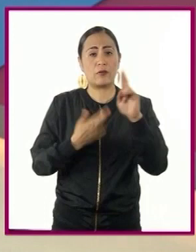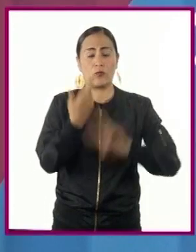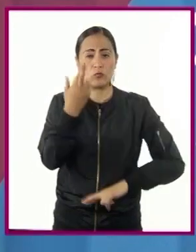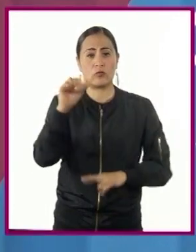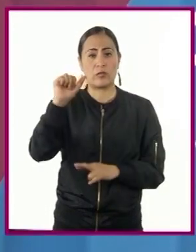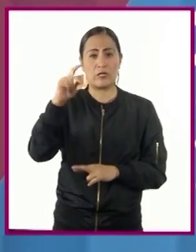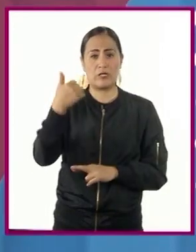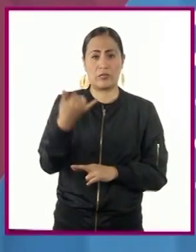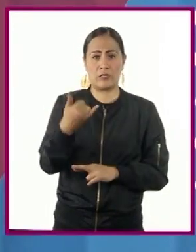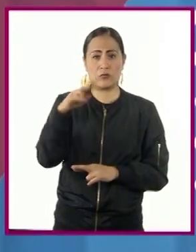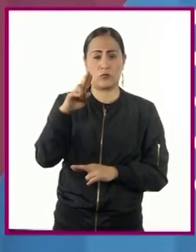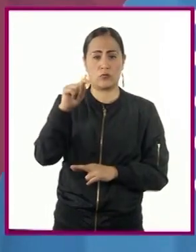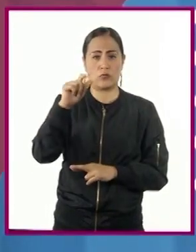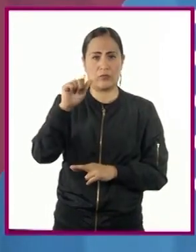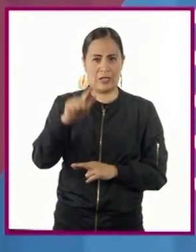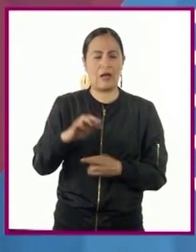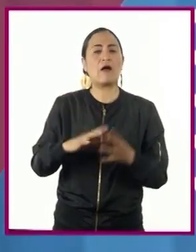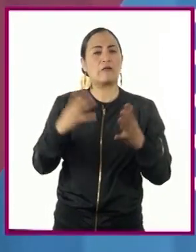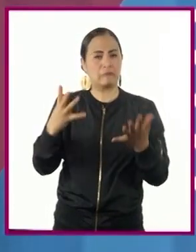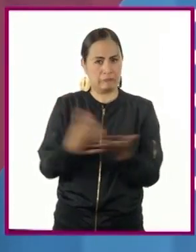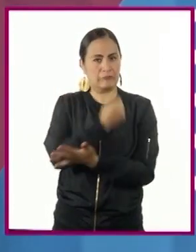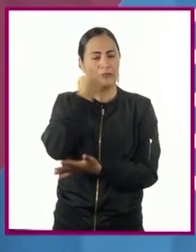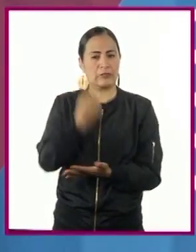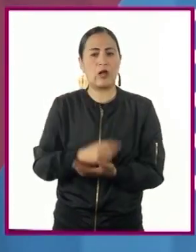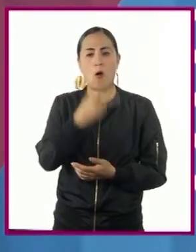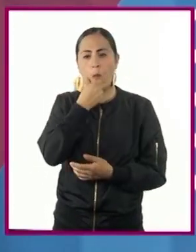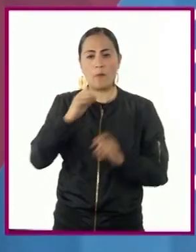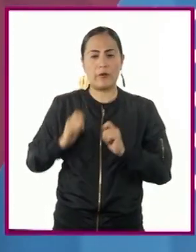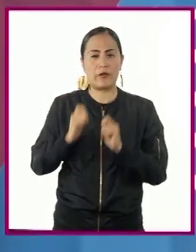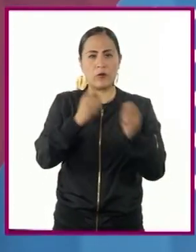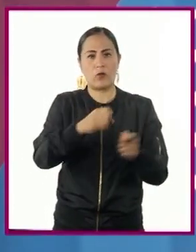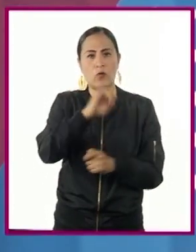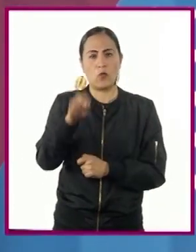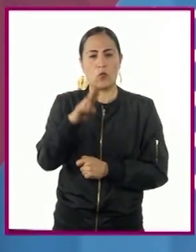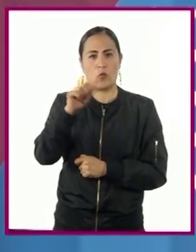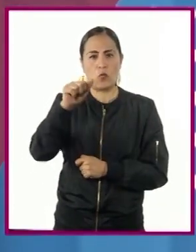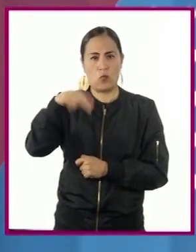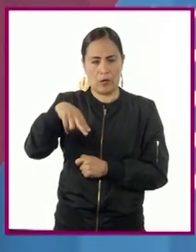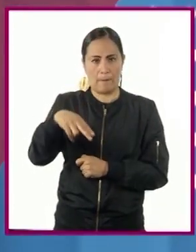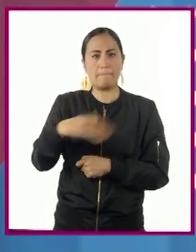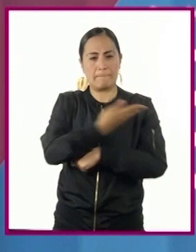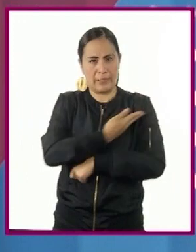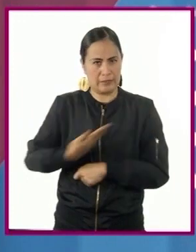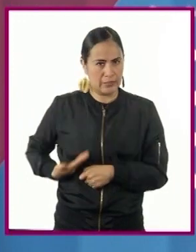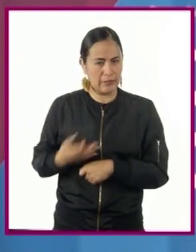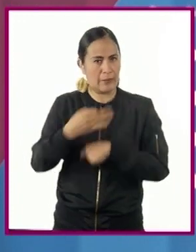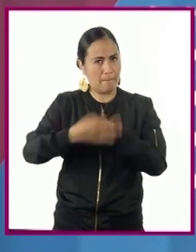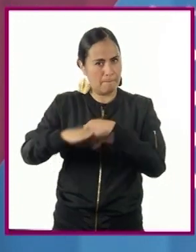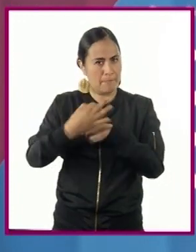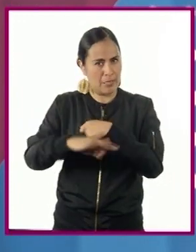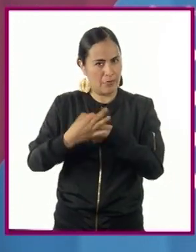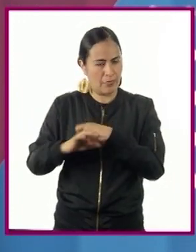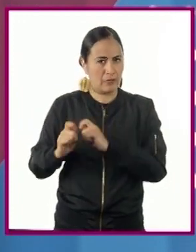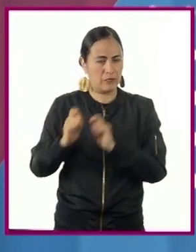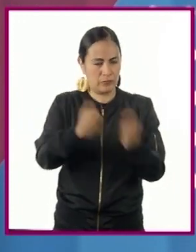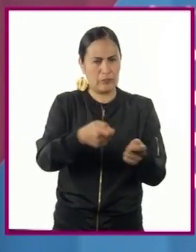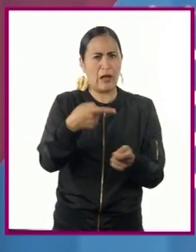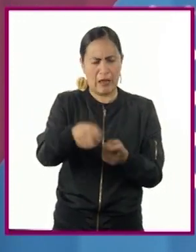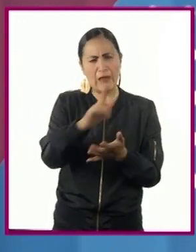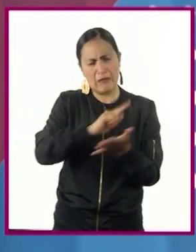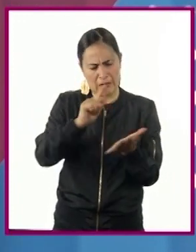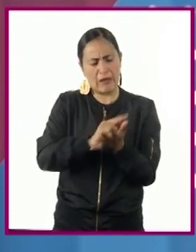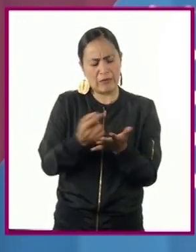Ayutla, Juan Álvarez fue designado presidente provisional. Durante su gestión fueron promulgadas una serie de